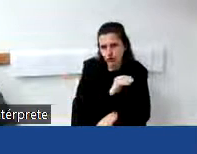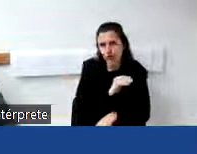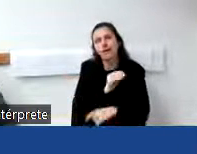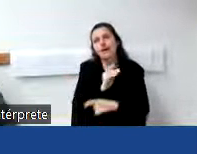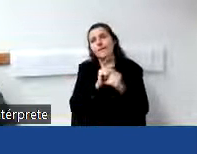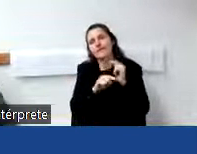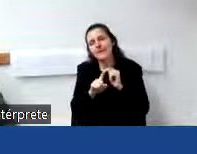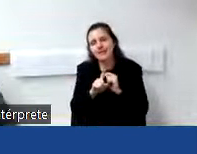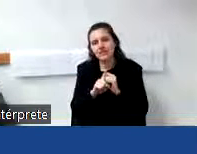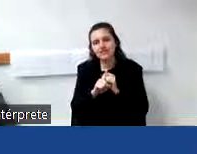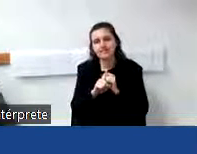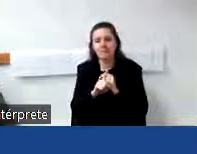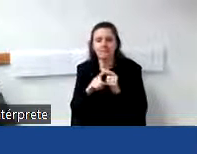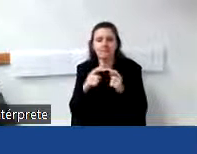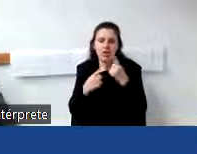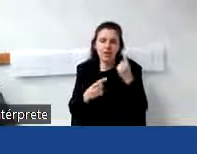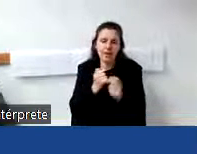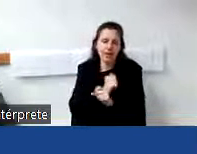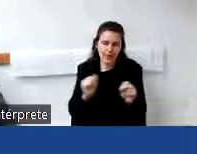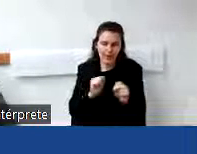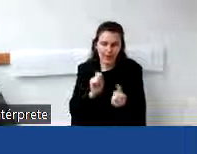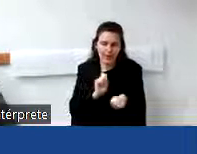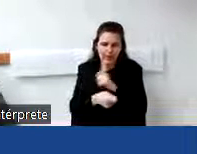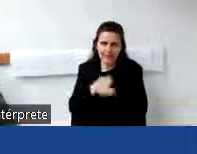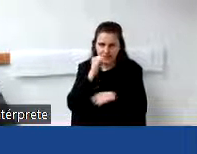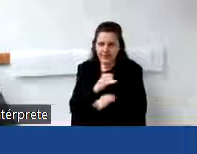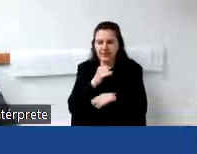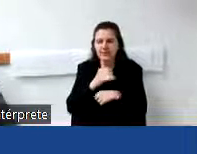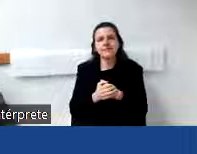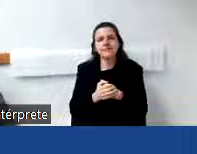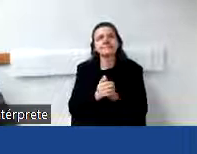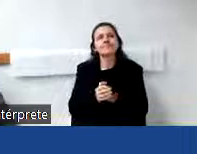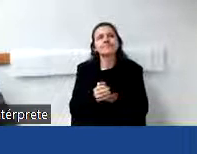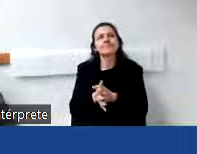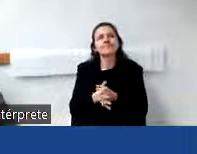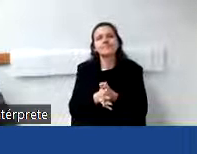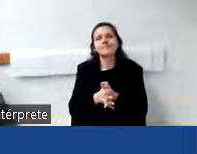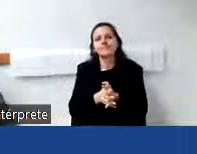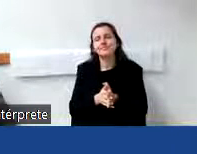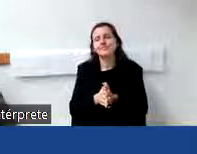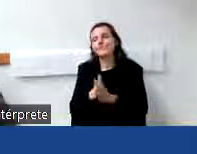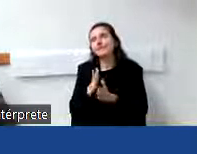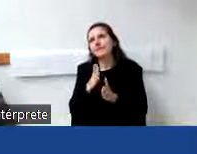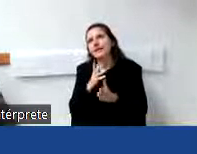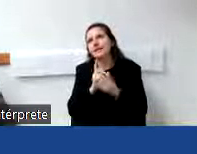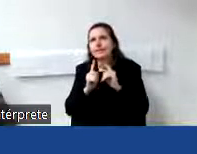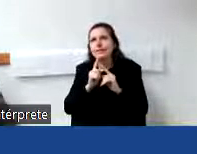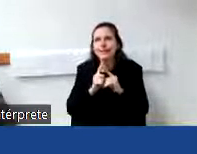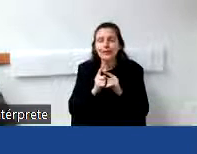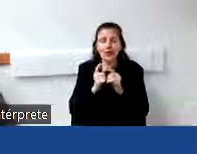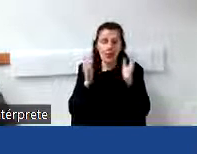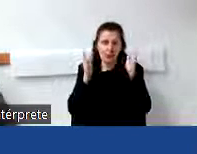no habilitan todos los cambios posibles sin hacer una inversión muy grande. Entonces, bueno, si no podemos hacer todos